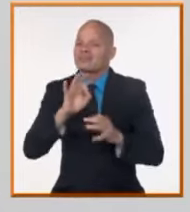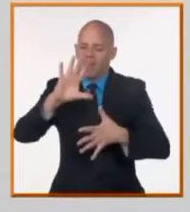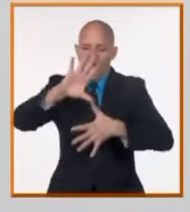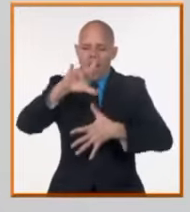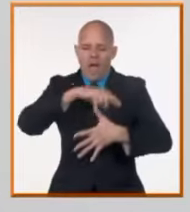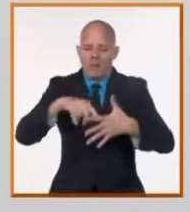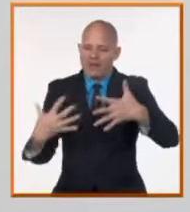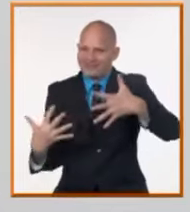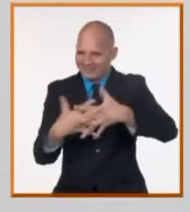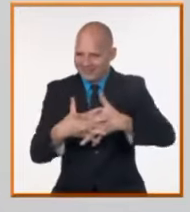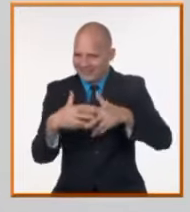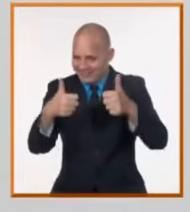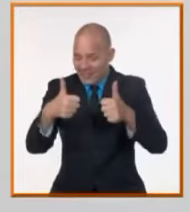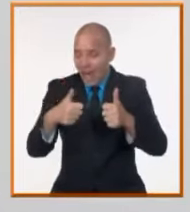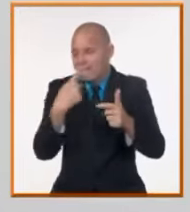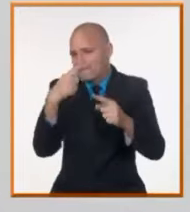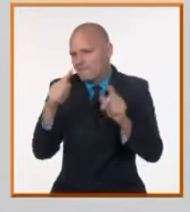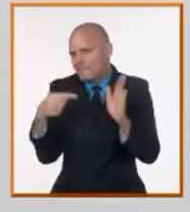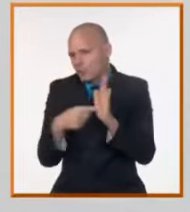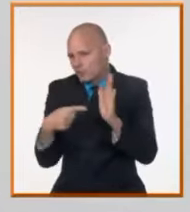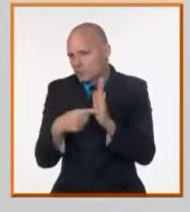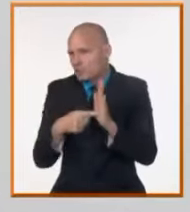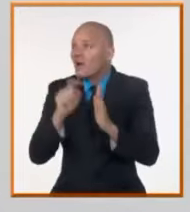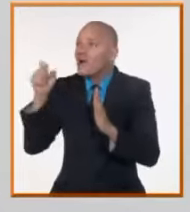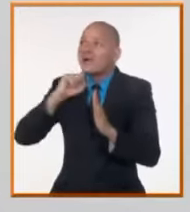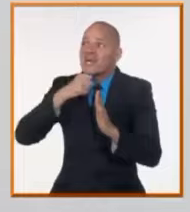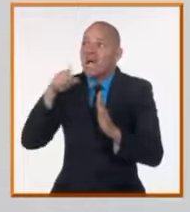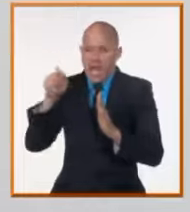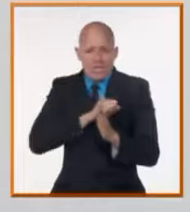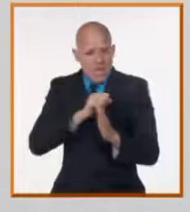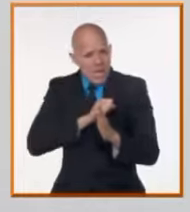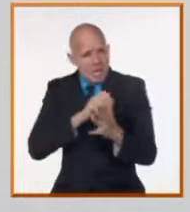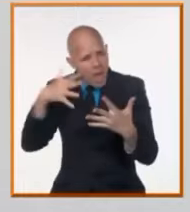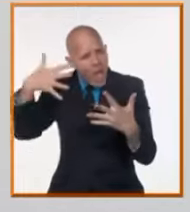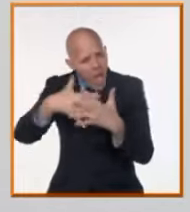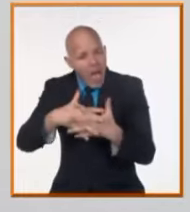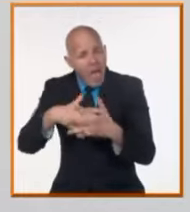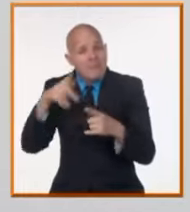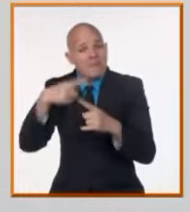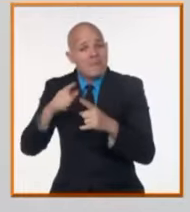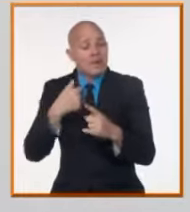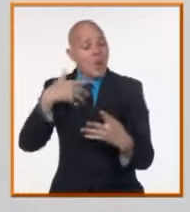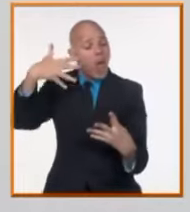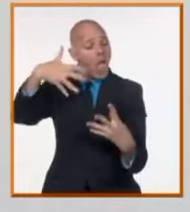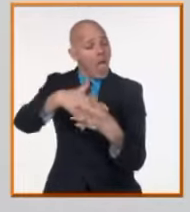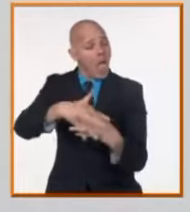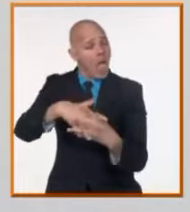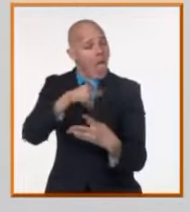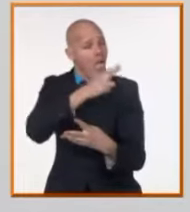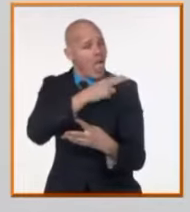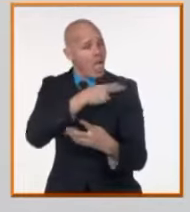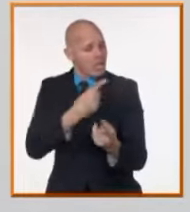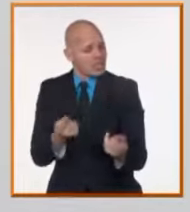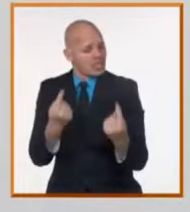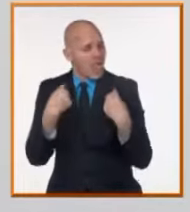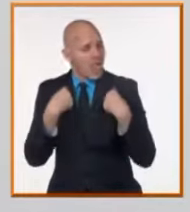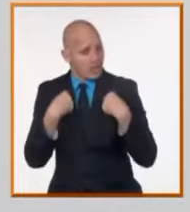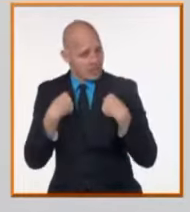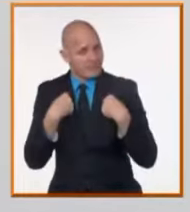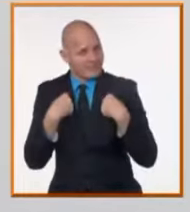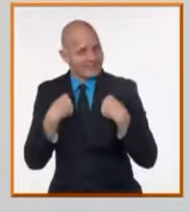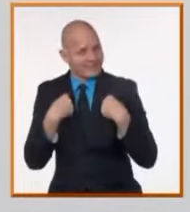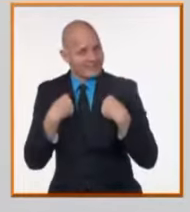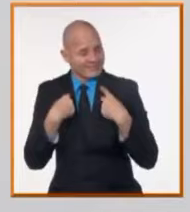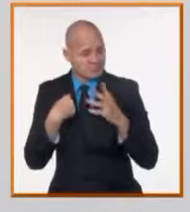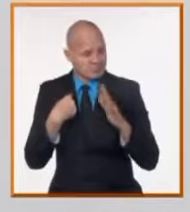dominante. Y eso empieza a tratarlo a hacer Blaine, sobre todo. Y la idea esta de una unión aduanera que Martí enfrenta a través de sus crónicas, es decir,